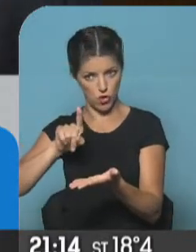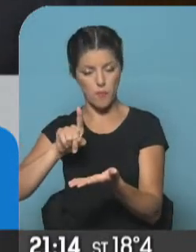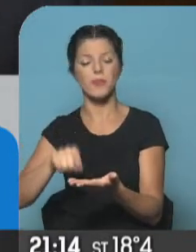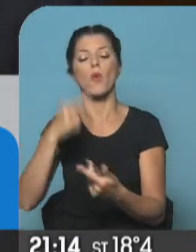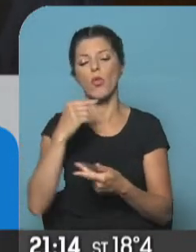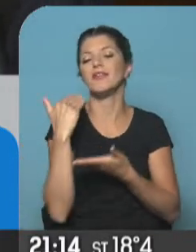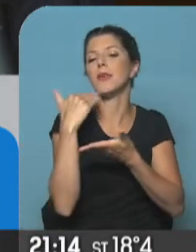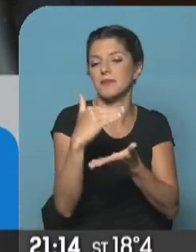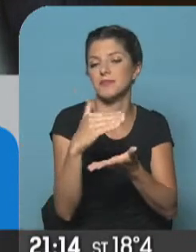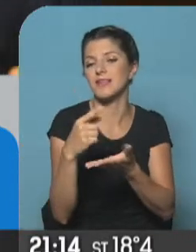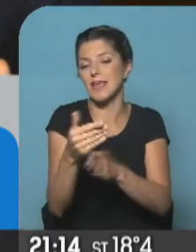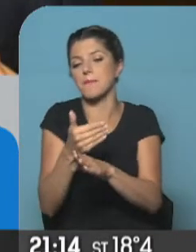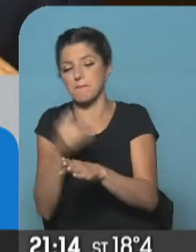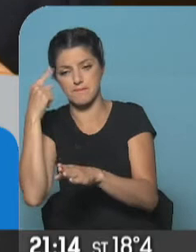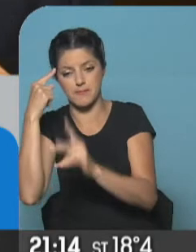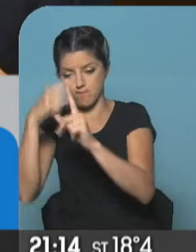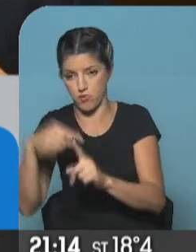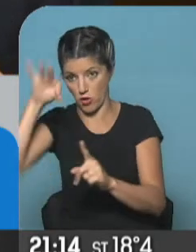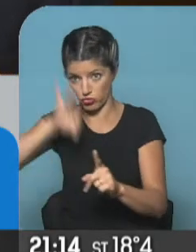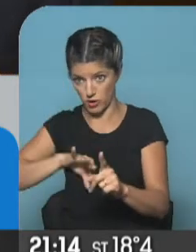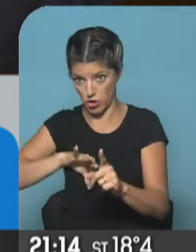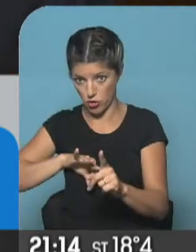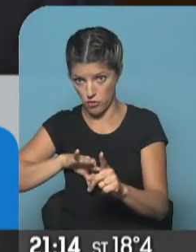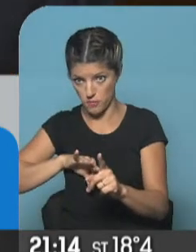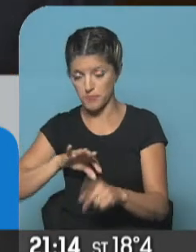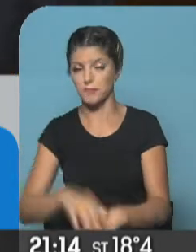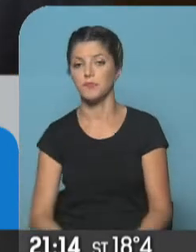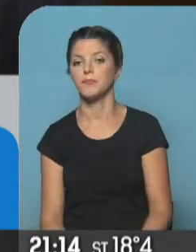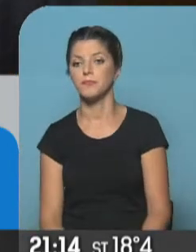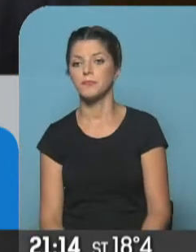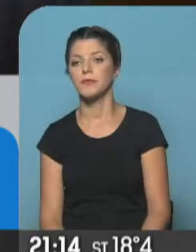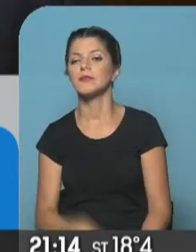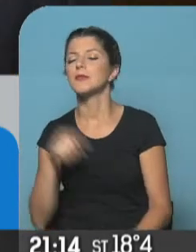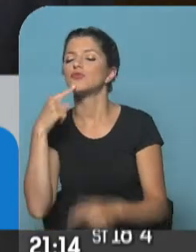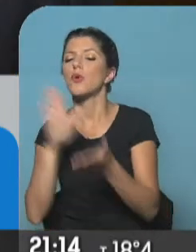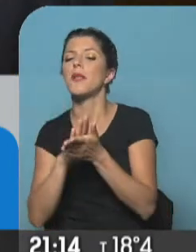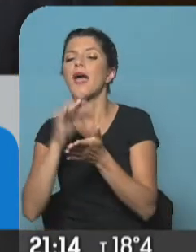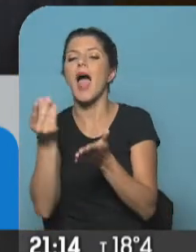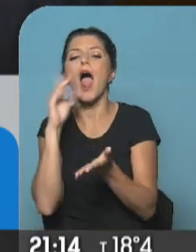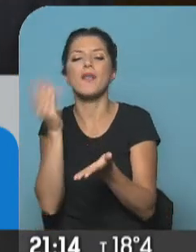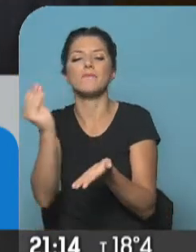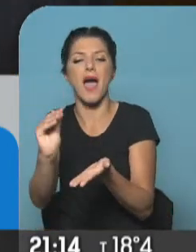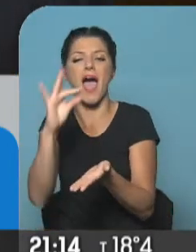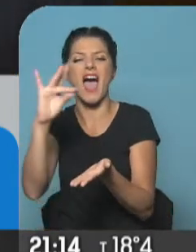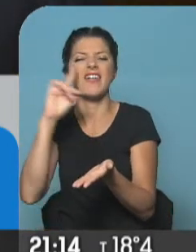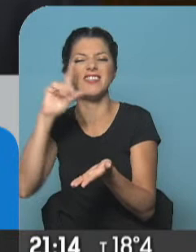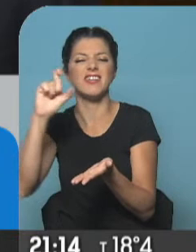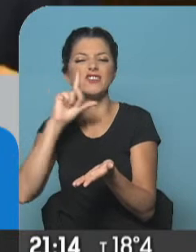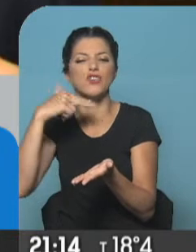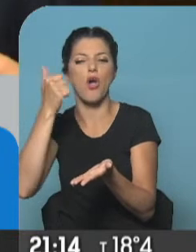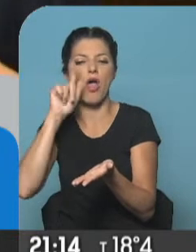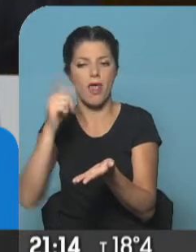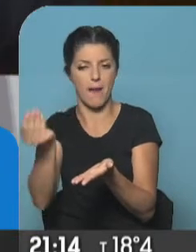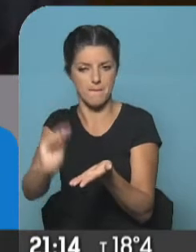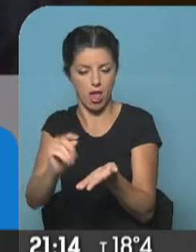no lo toca el preproyecto, sino lo que tiene que ver con los adicionales. Y en esto hay una cuestión que lo que tiene que